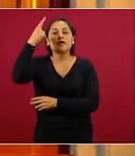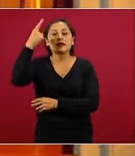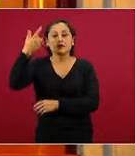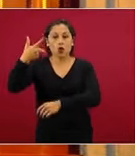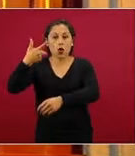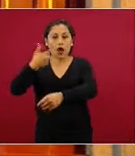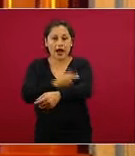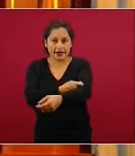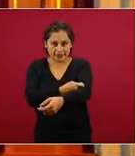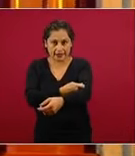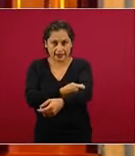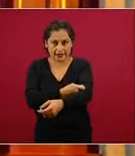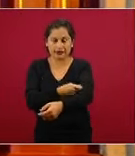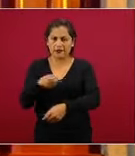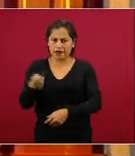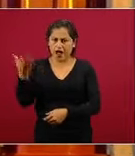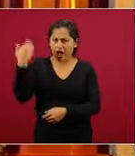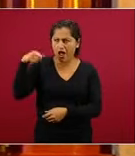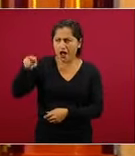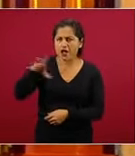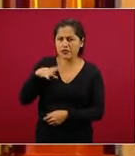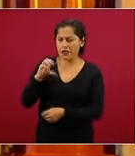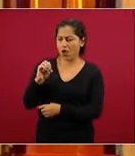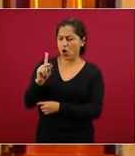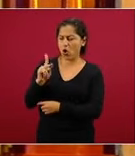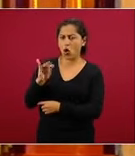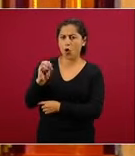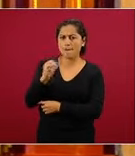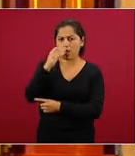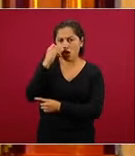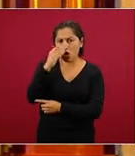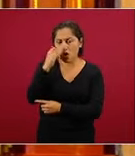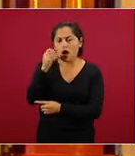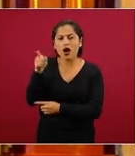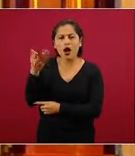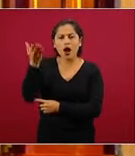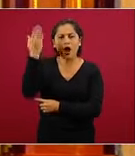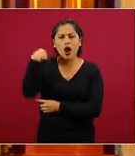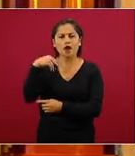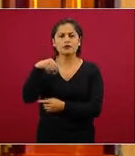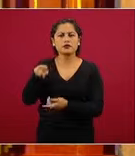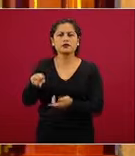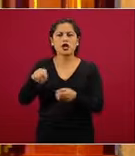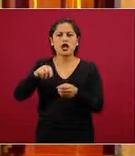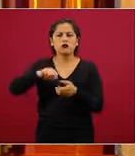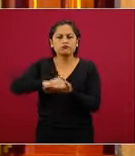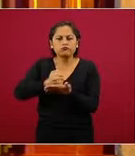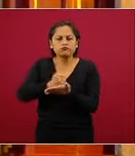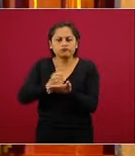se consumía el opio como un medicamento, normalmente en pinturas o se comía, pero en